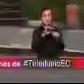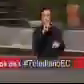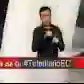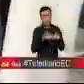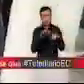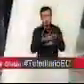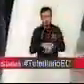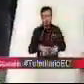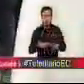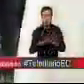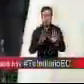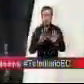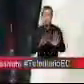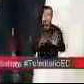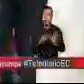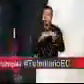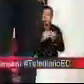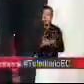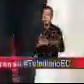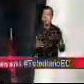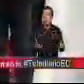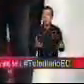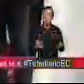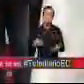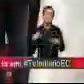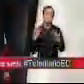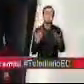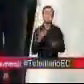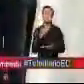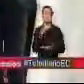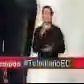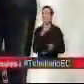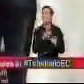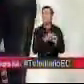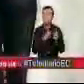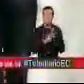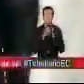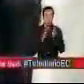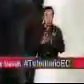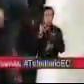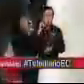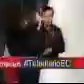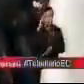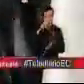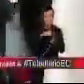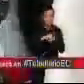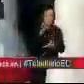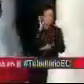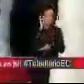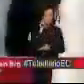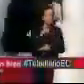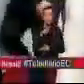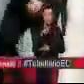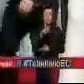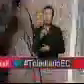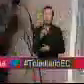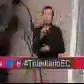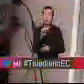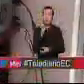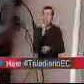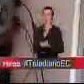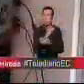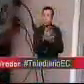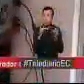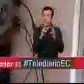fueron afectadas durante el paro nacional. En esta entrega estuvo presente la ministra de Gobierno, María Paula Romo, quien se refirió